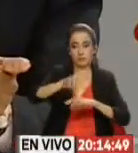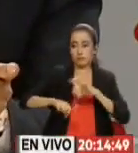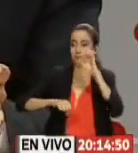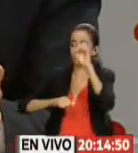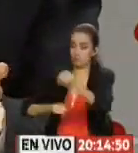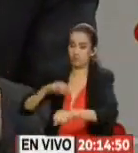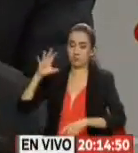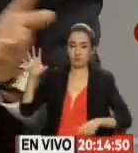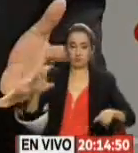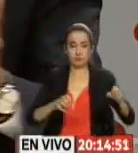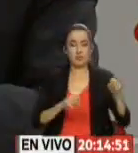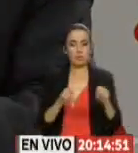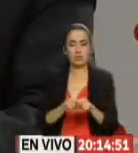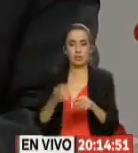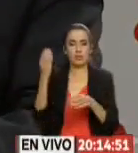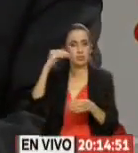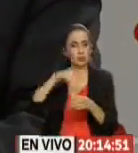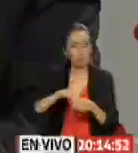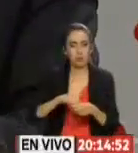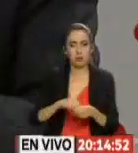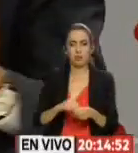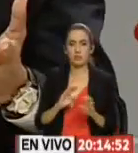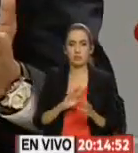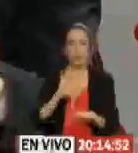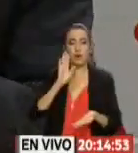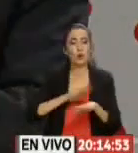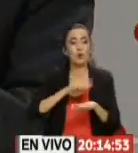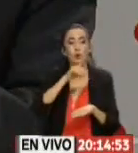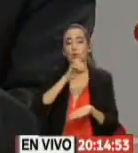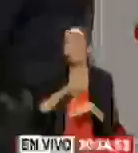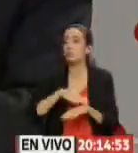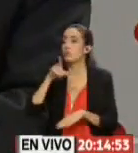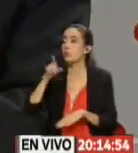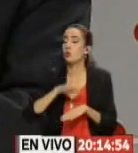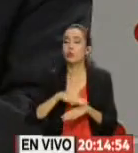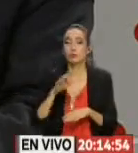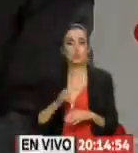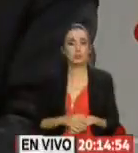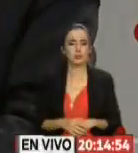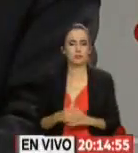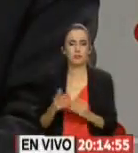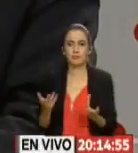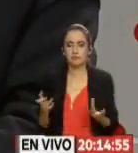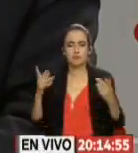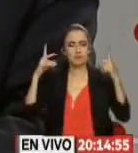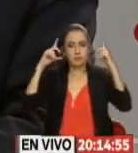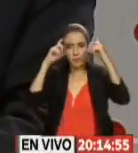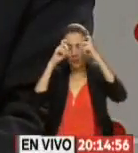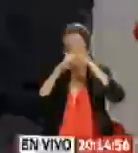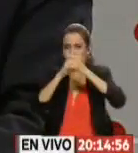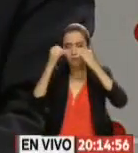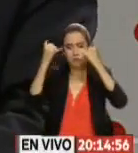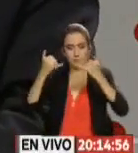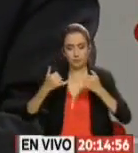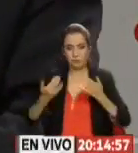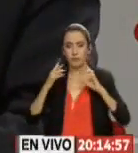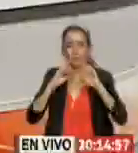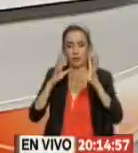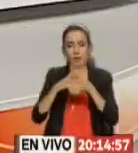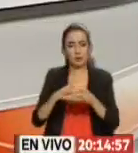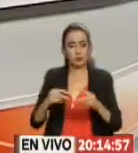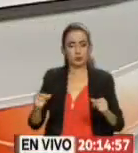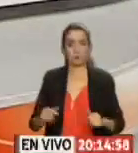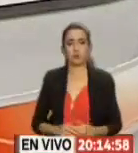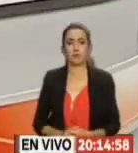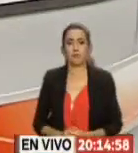algunas personas en mi país en las últimas horas, acusándolos de delitos que nunca han cometido, es muy difícil que se pueda producir una solución. Ahora,